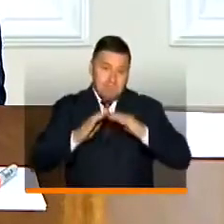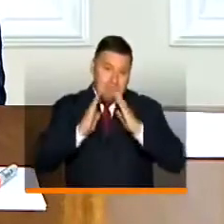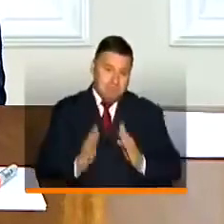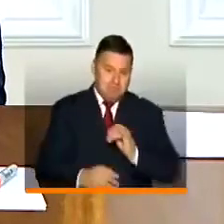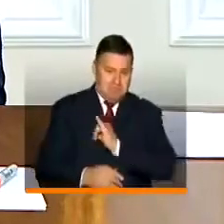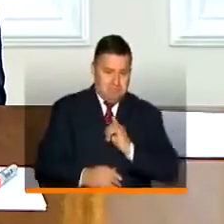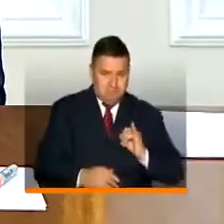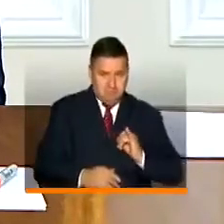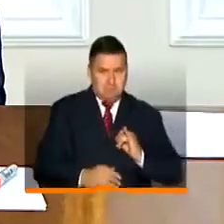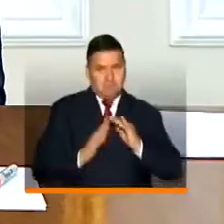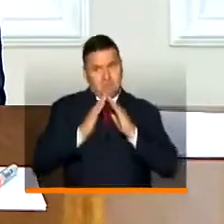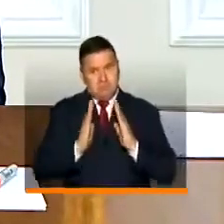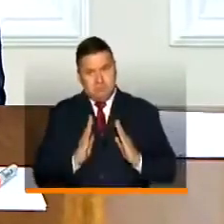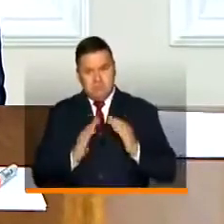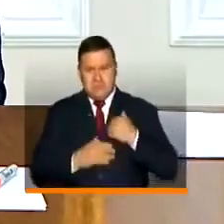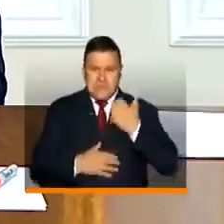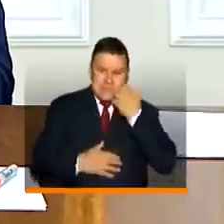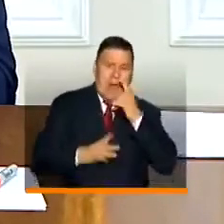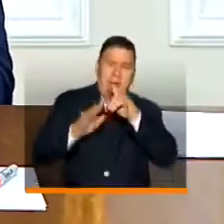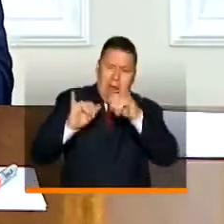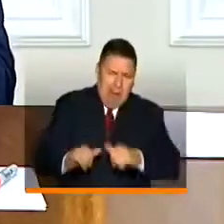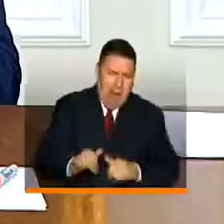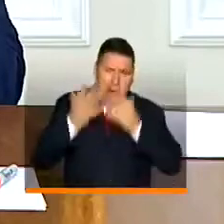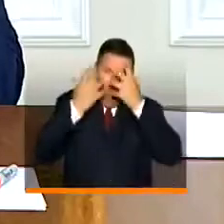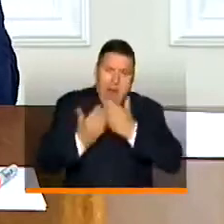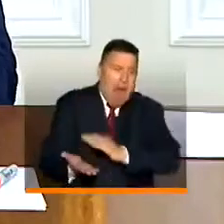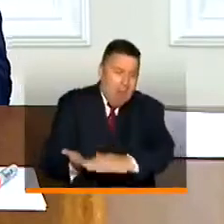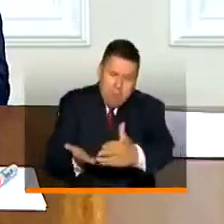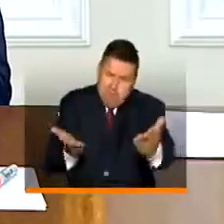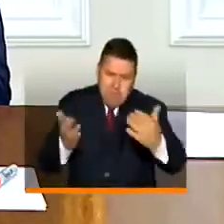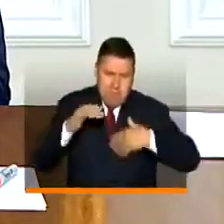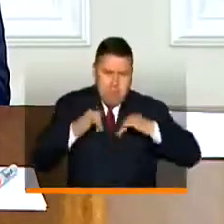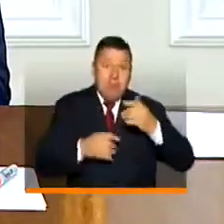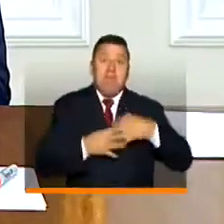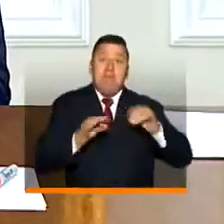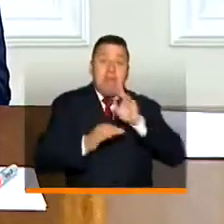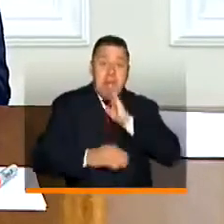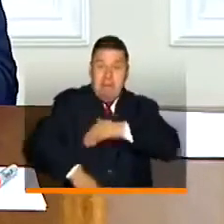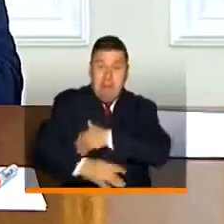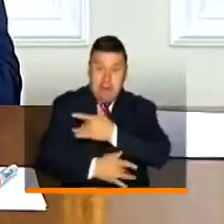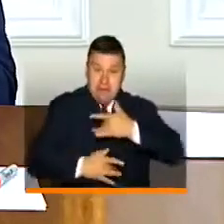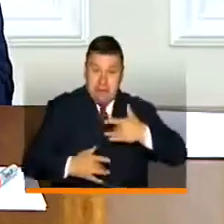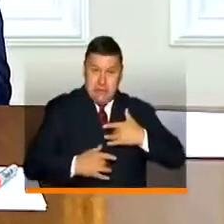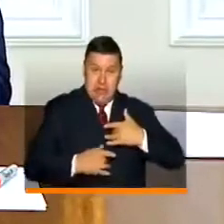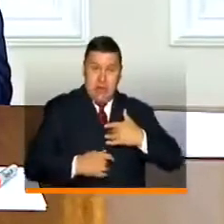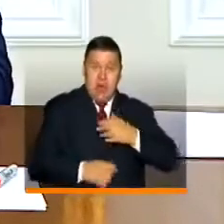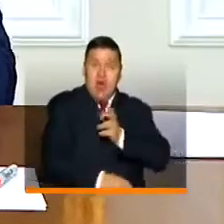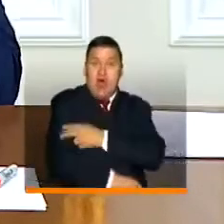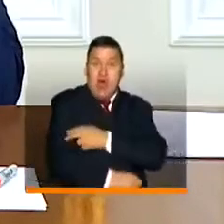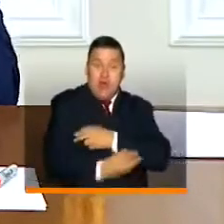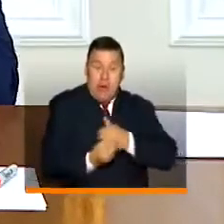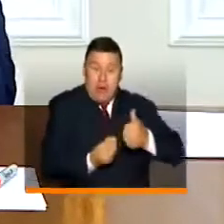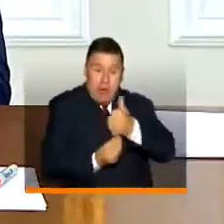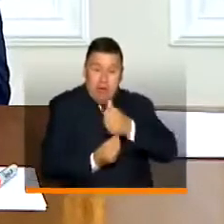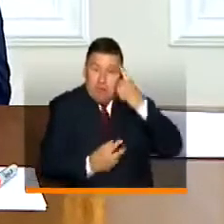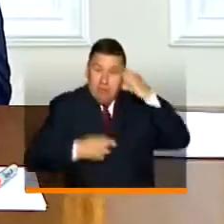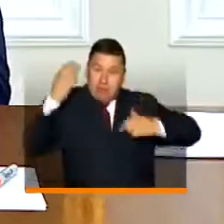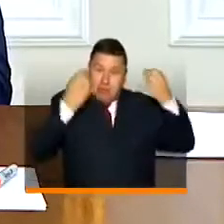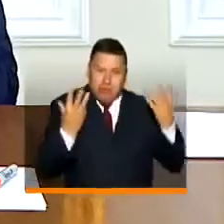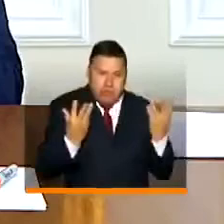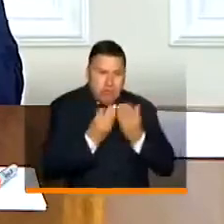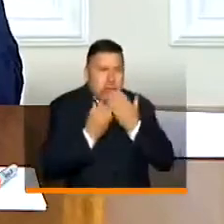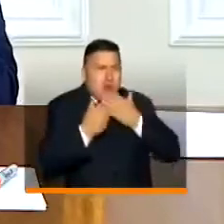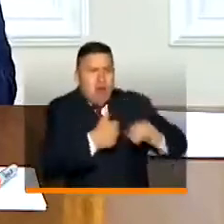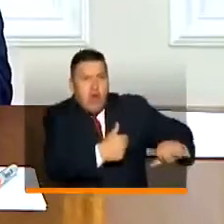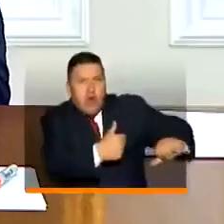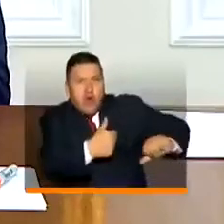selectivo con distanciamiento individual responsable, y estaremos monitoreando con el Ministerio de Salud y el Comité de Expertos cómo se va